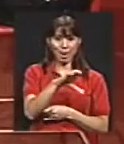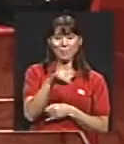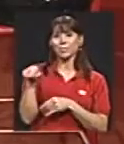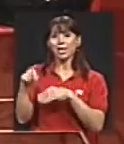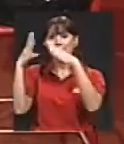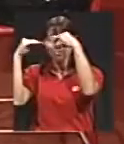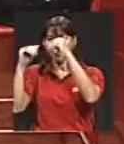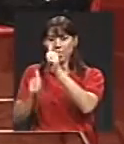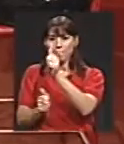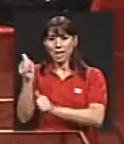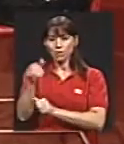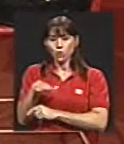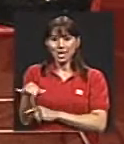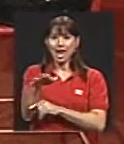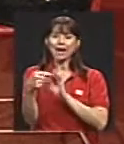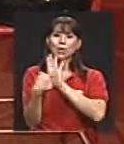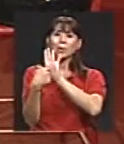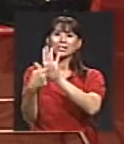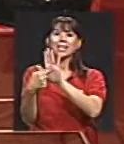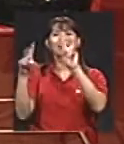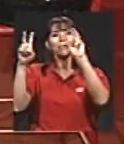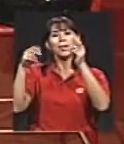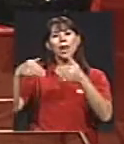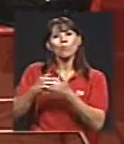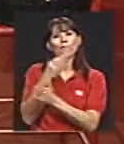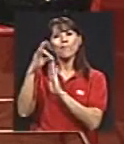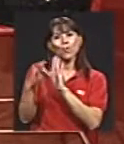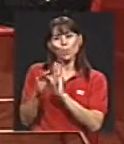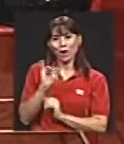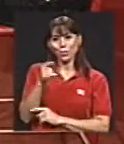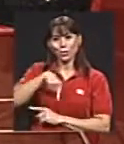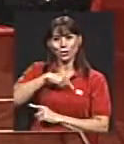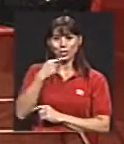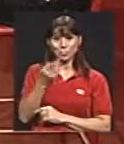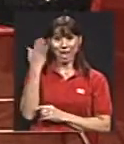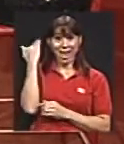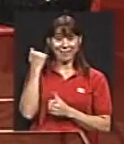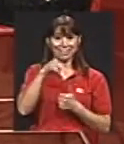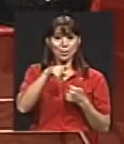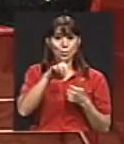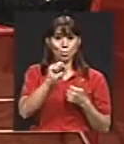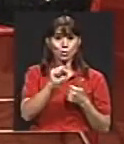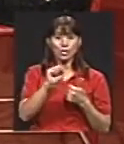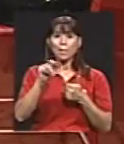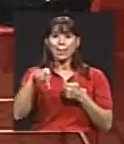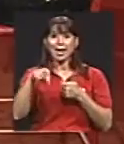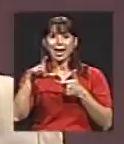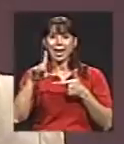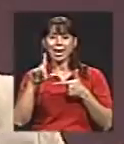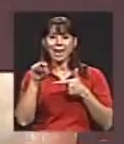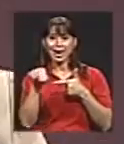lo presenta decimos nosotros la nueva fórmula la fórmula antigua era buses pl en la nueva fórmula es